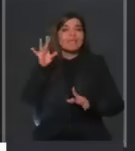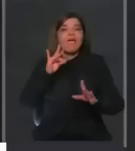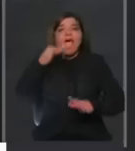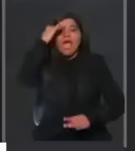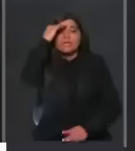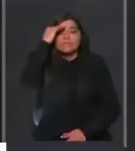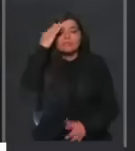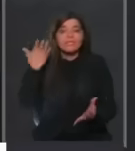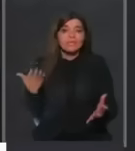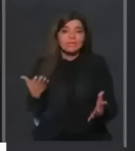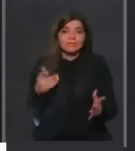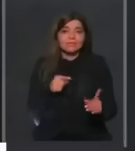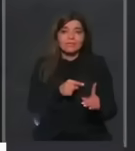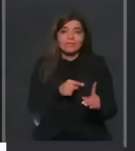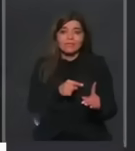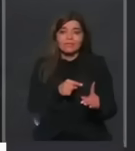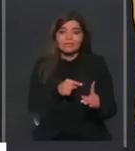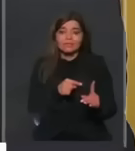experiencias.